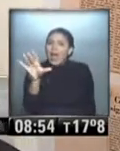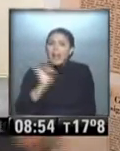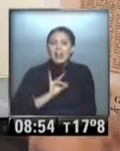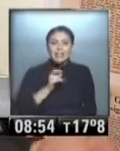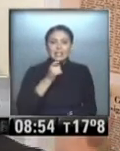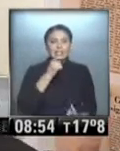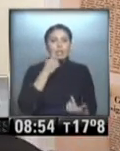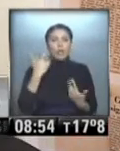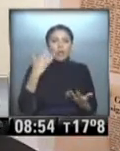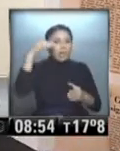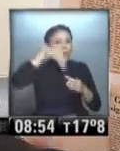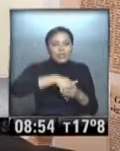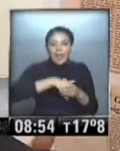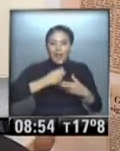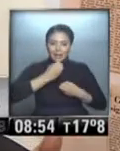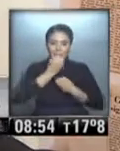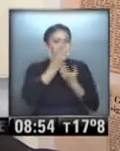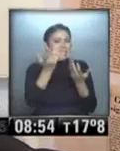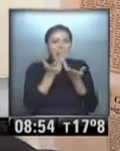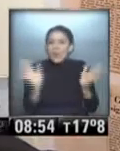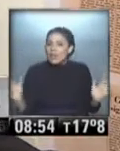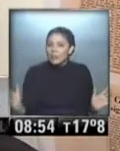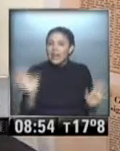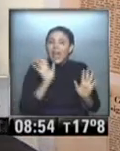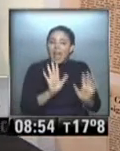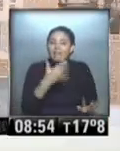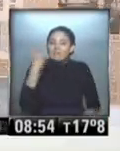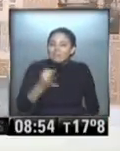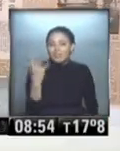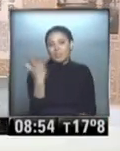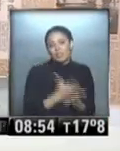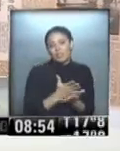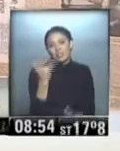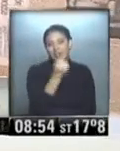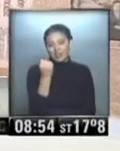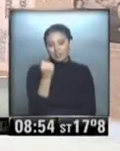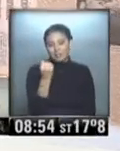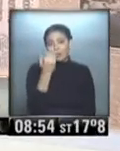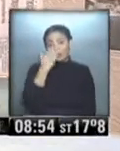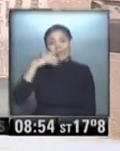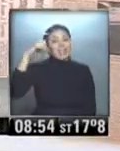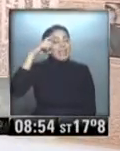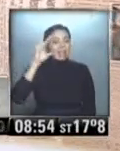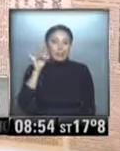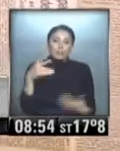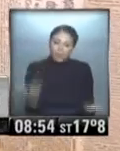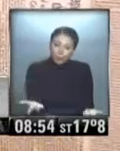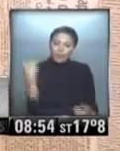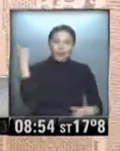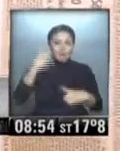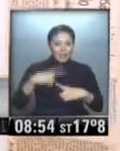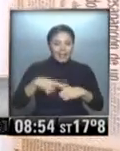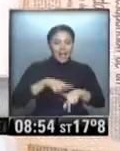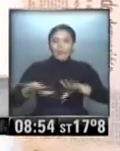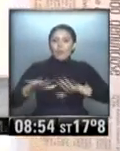uno vuelve a poder votar y expresarse libremente, es donde adquiere el derecho. Y bueno, después el 10 de diciembre obviamente se festejará